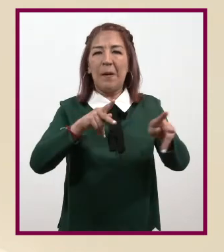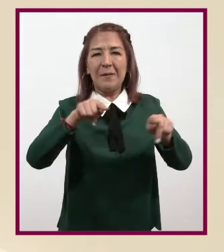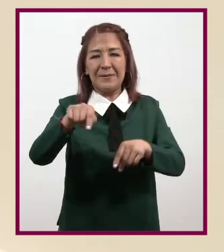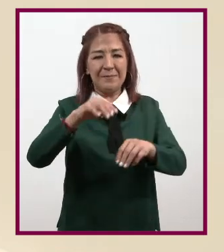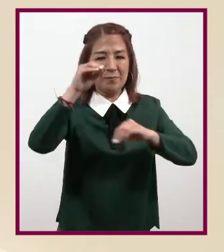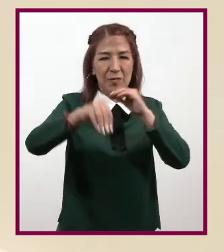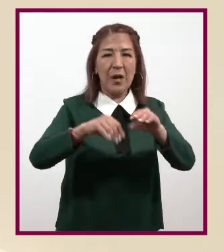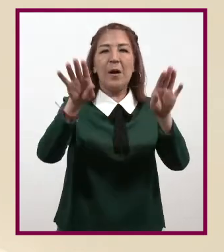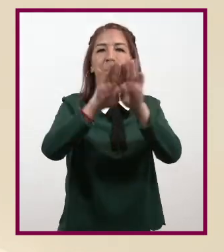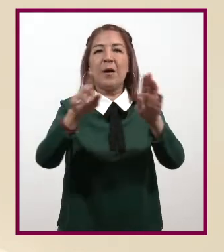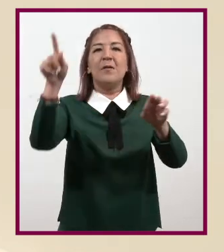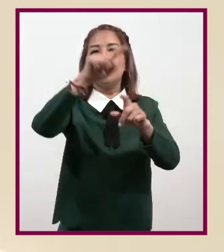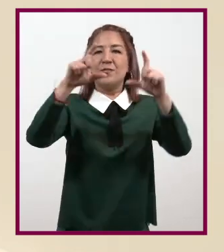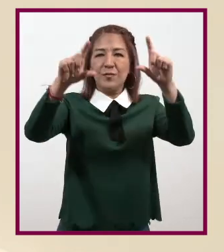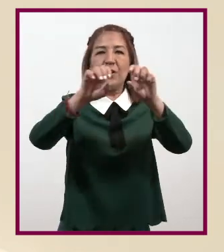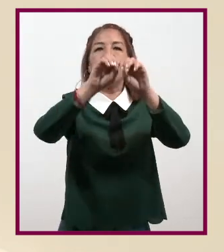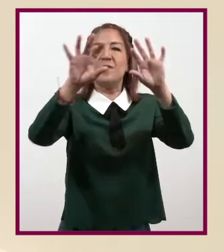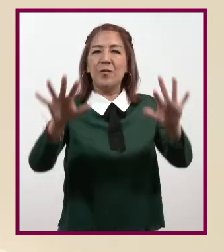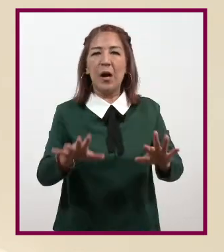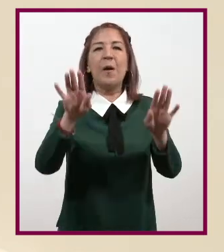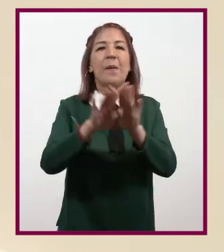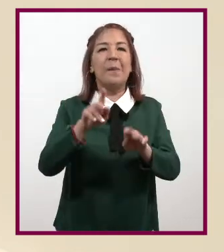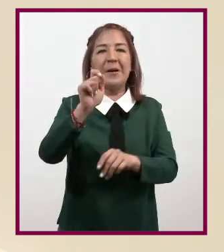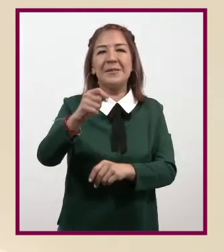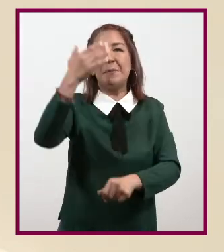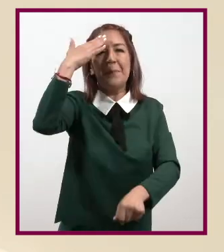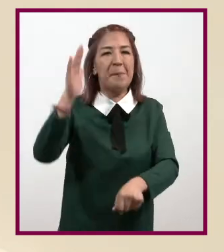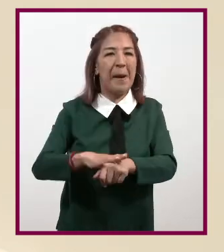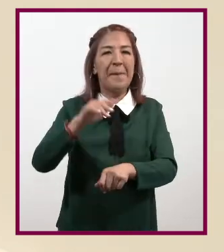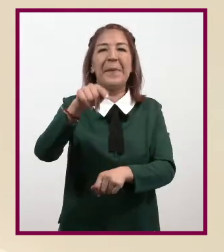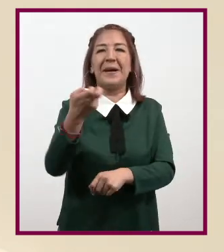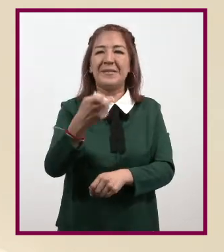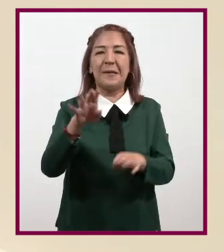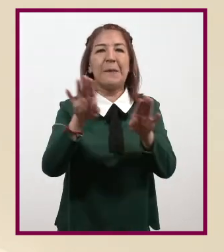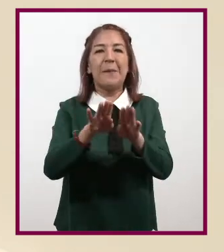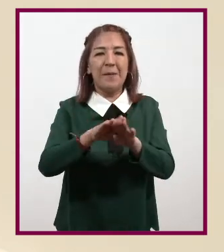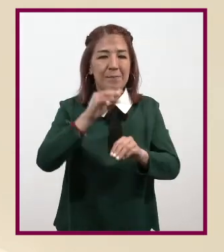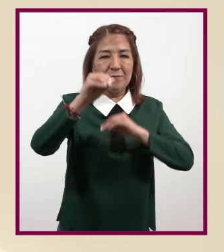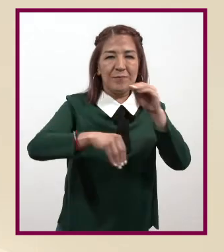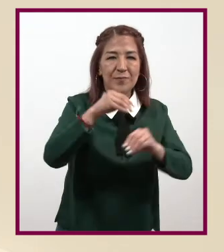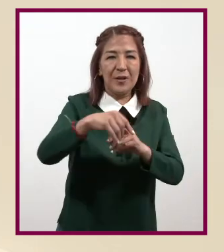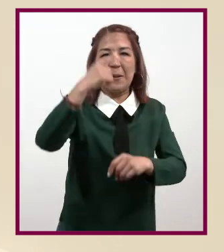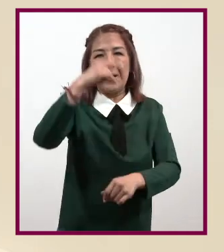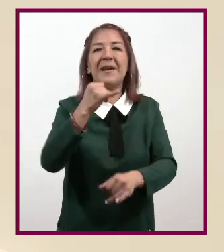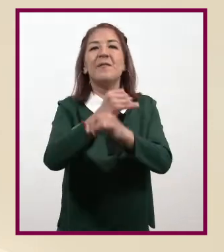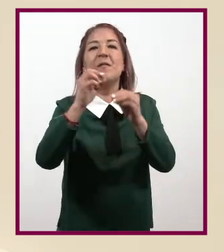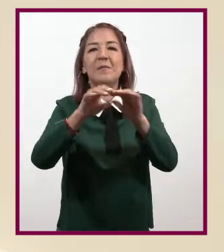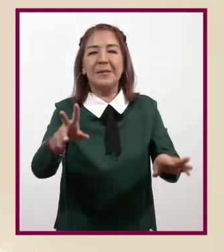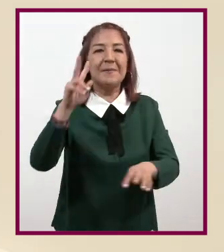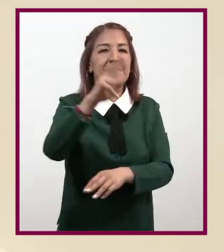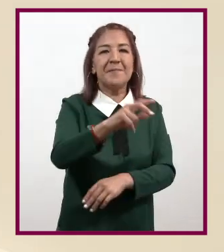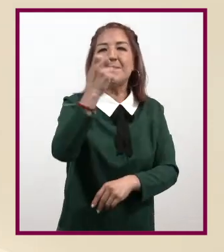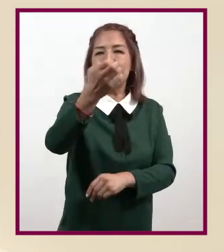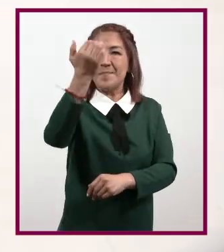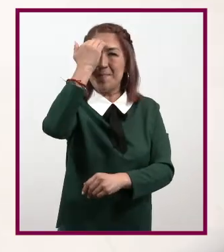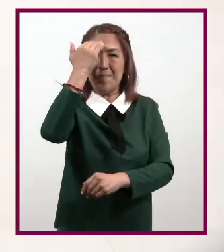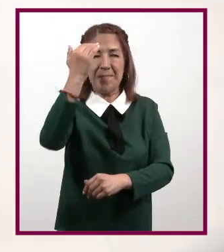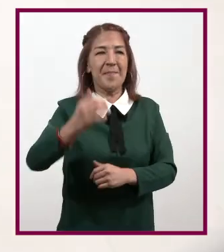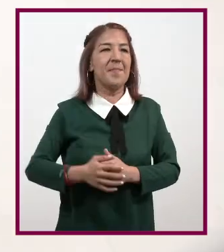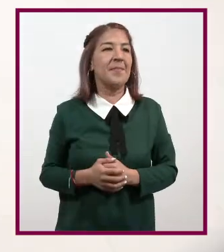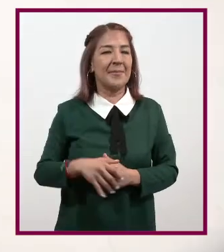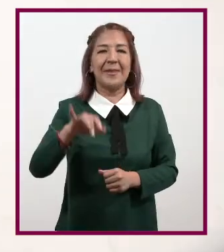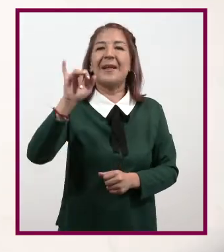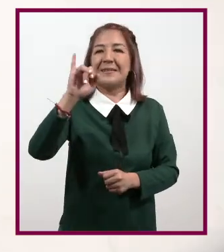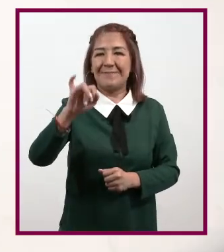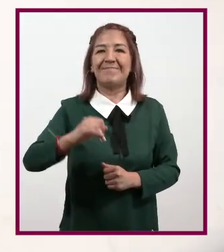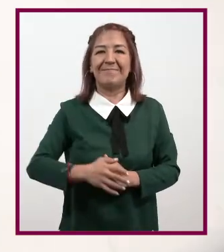porque tanto el biombo como el trabajo de Eric Beltrán me recordaron a diagramas que de alguna manera transmiten visualmente el conocimiento. Sí,